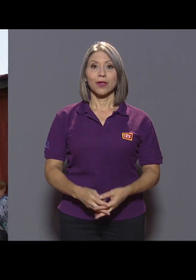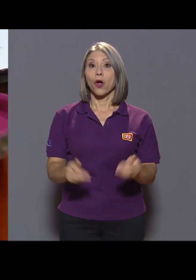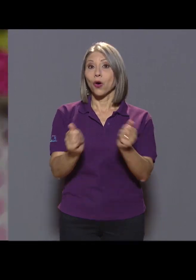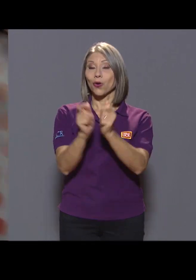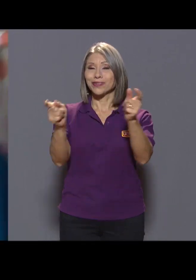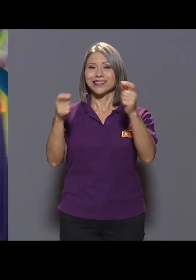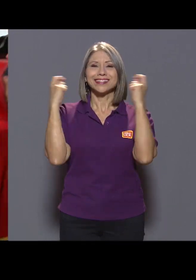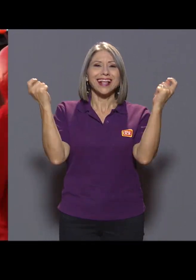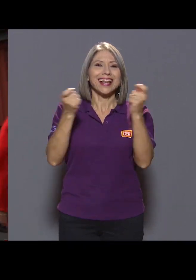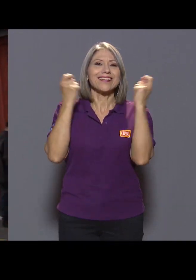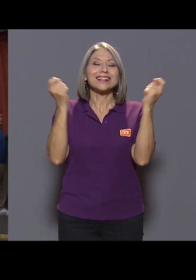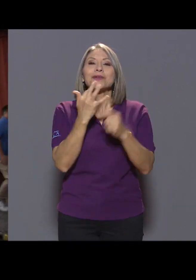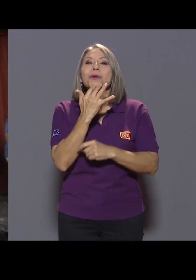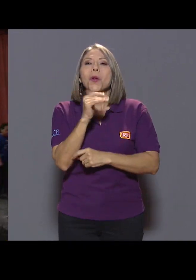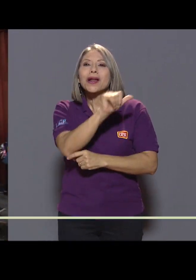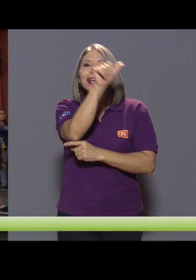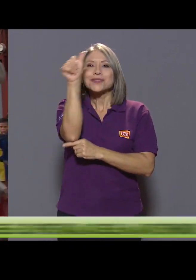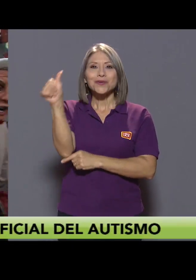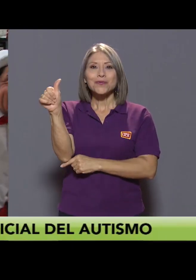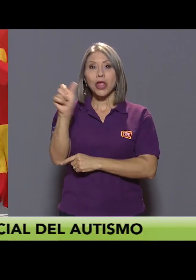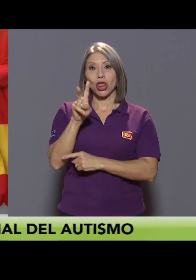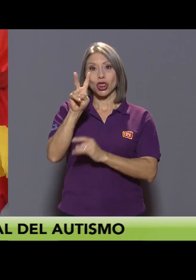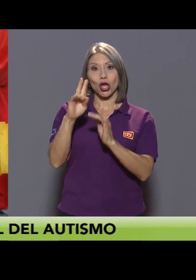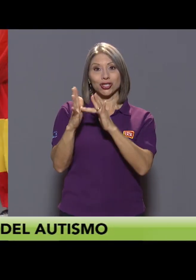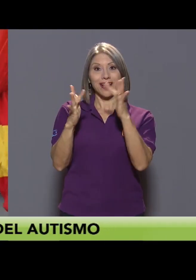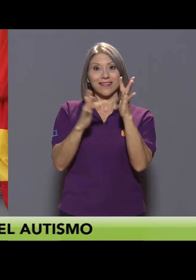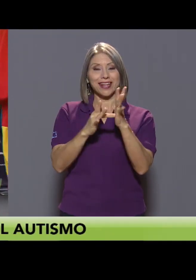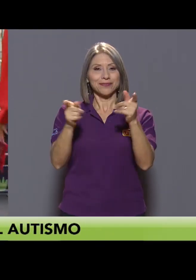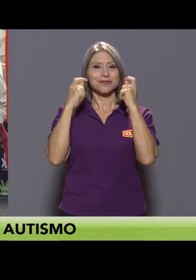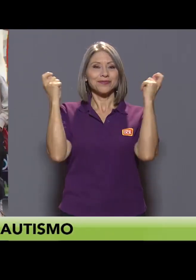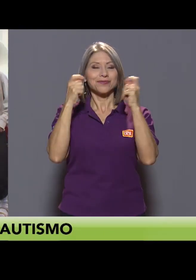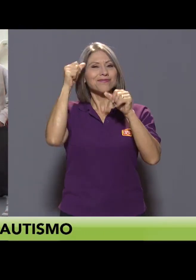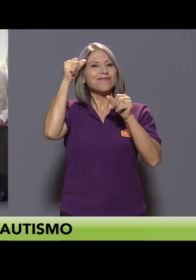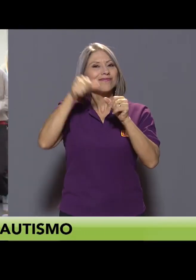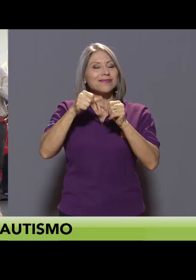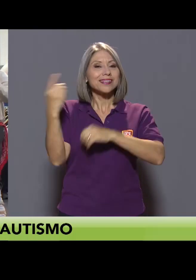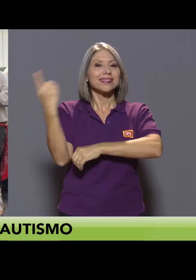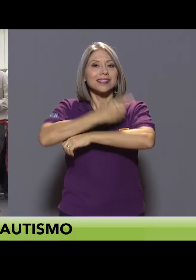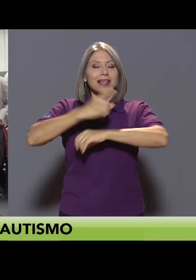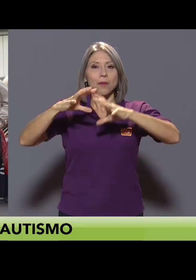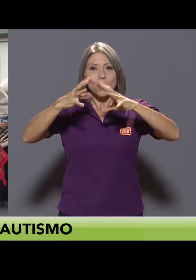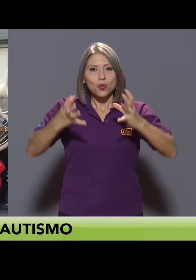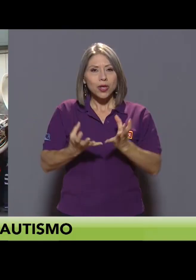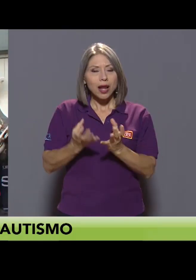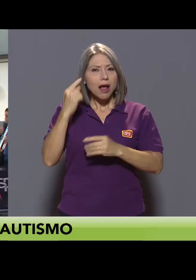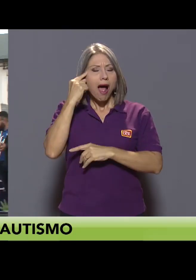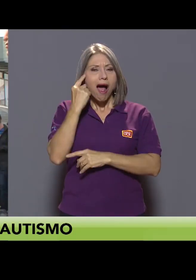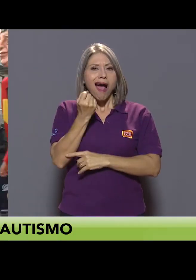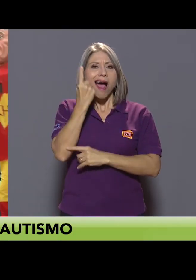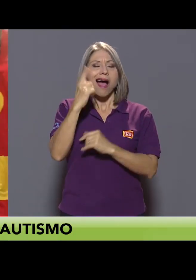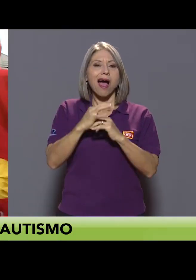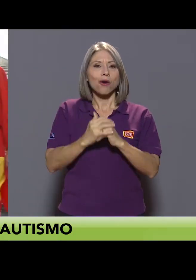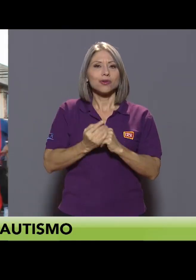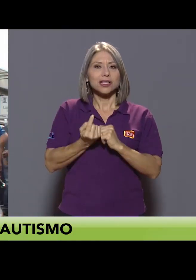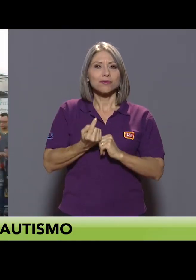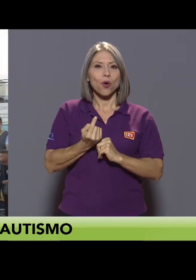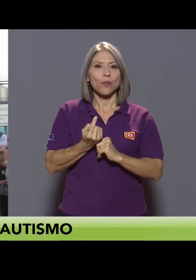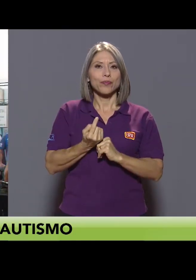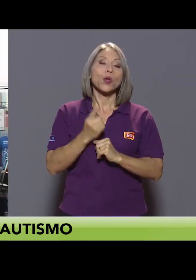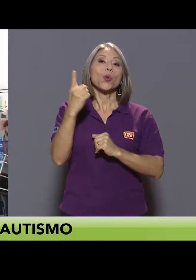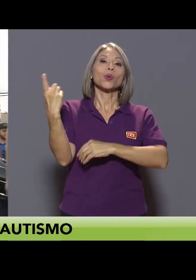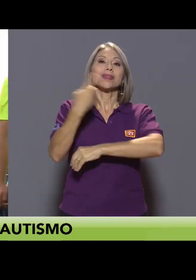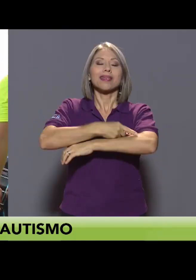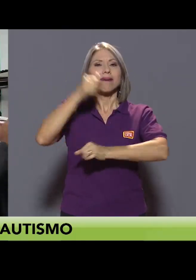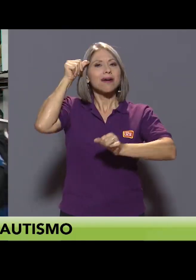Con una celebración llena de azul, el 2 de abril se conmemoró el Día Mundial de la Concientización sobre el Autismo, un día para